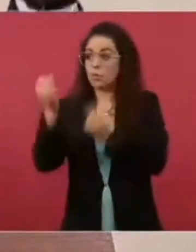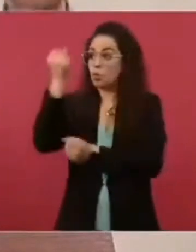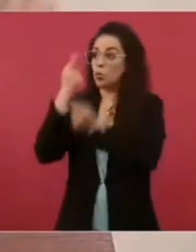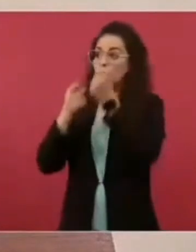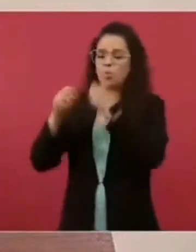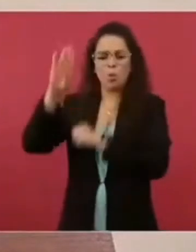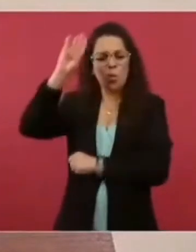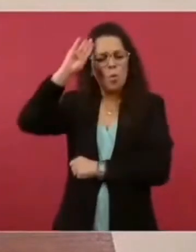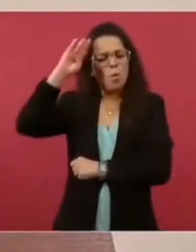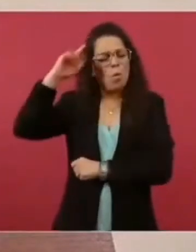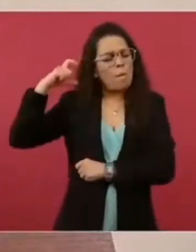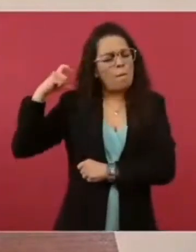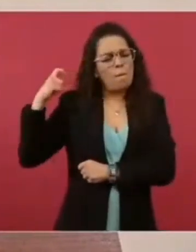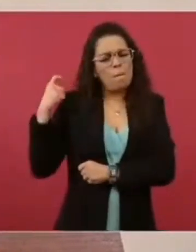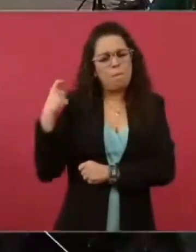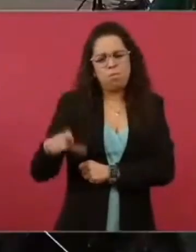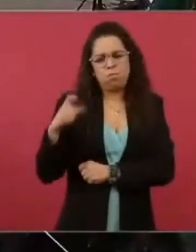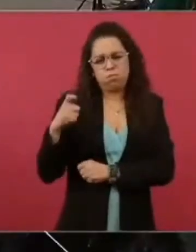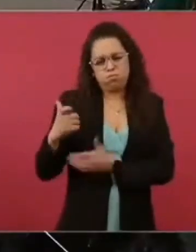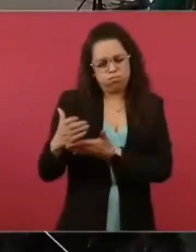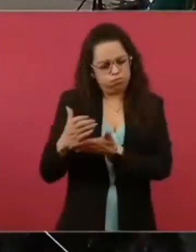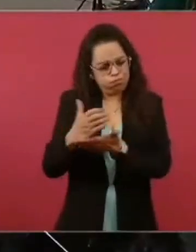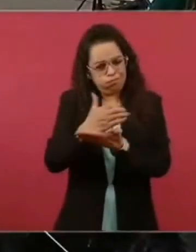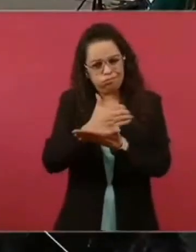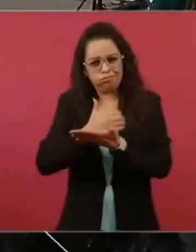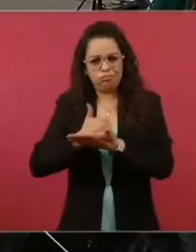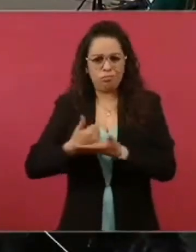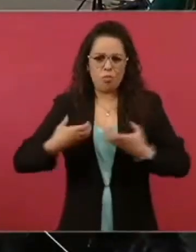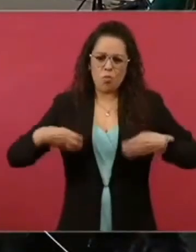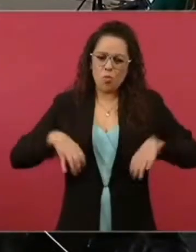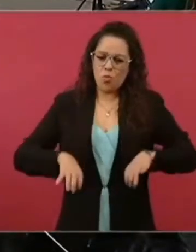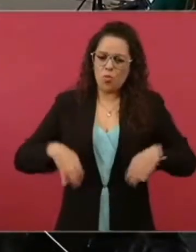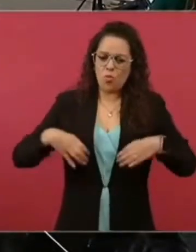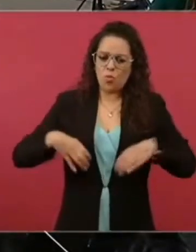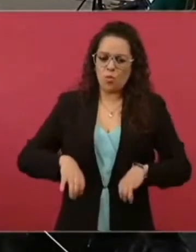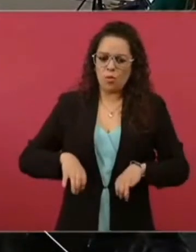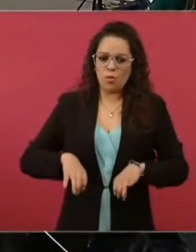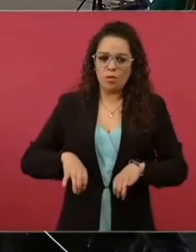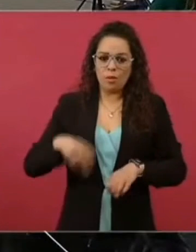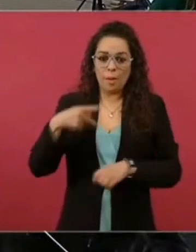nunca en la historia de México y la mayoría se empobreció